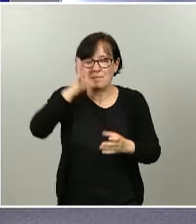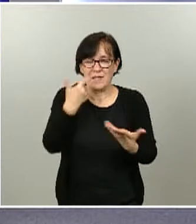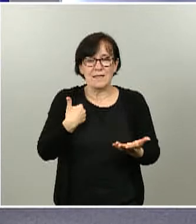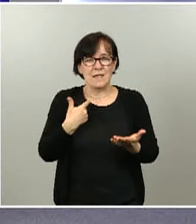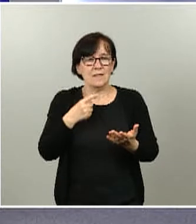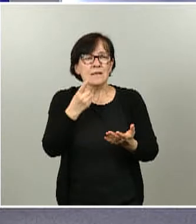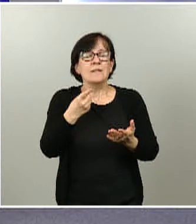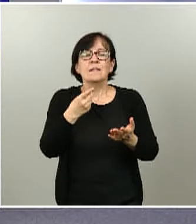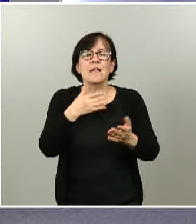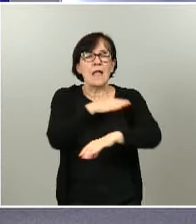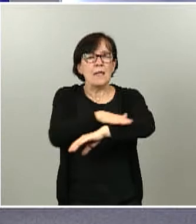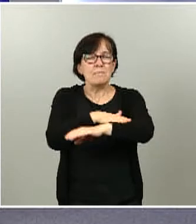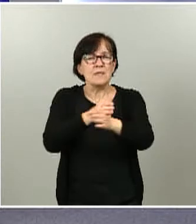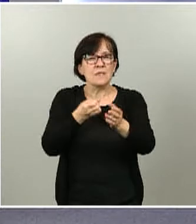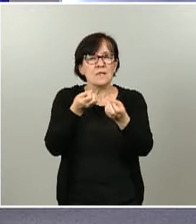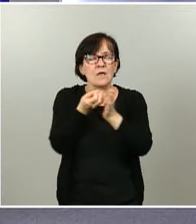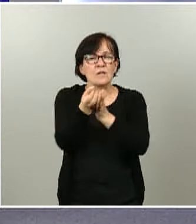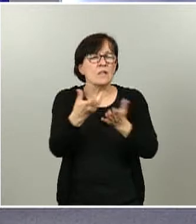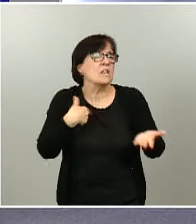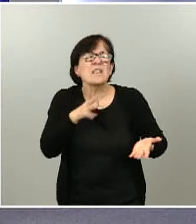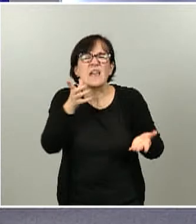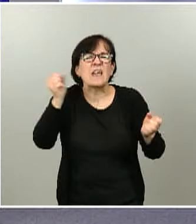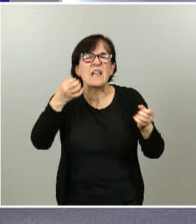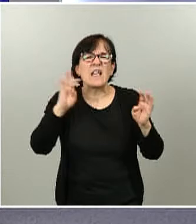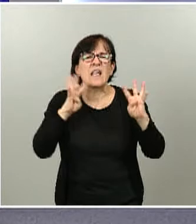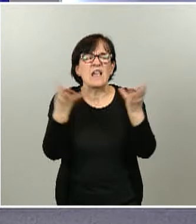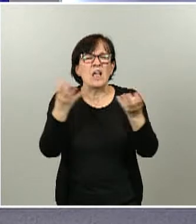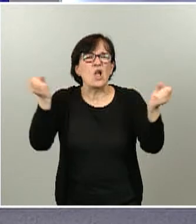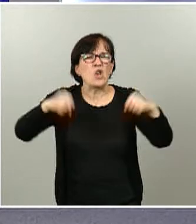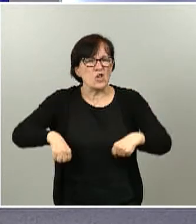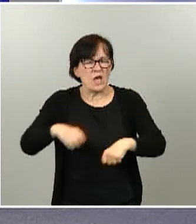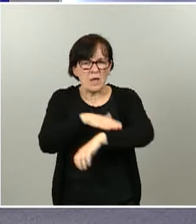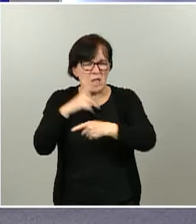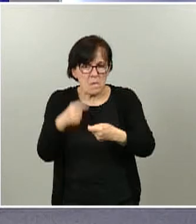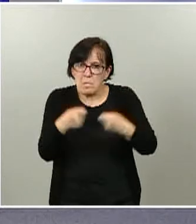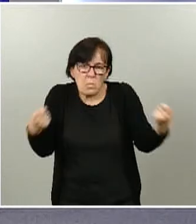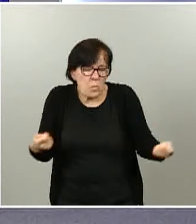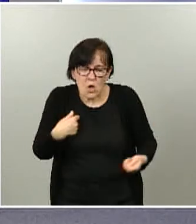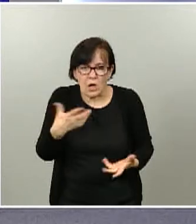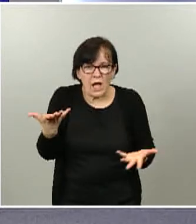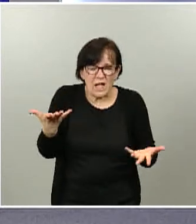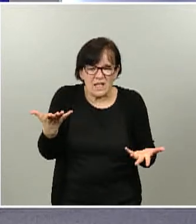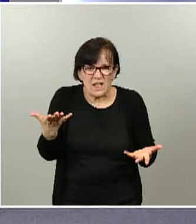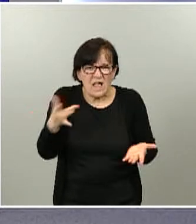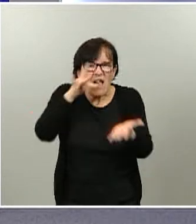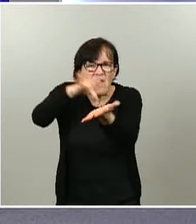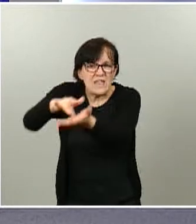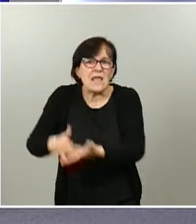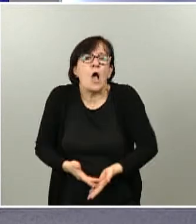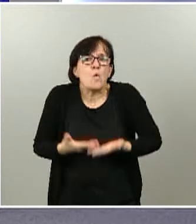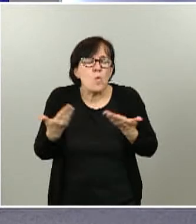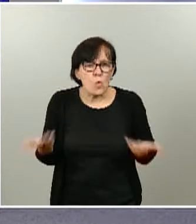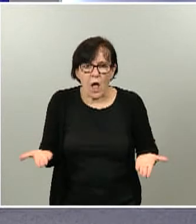¿Qué es lo que se ha aprobado en el Consejo de Ministros sobre la prórroga? Quiero preguntarle. ¿qué fecha es la que se aprueba en el Consejo de Ministros? Porque nos